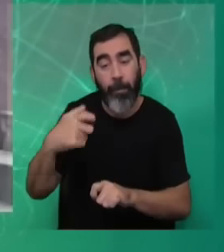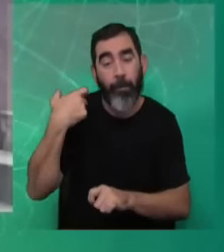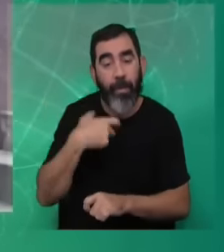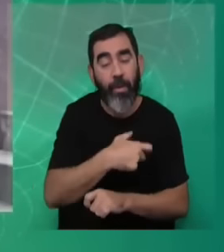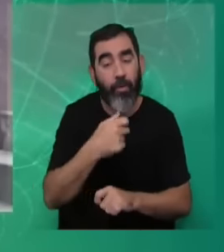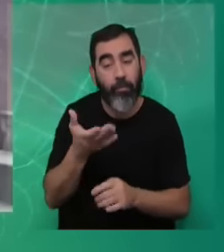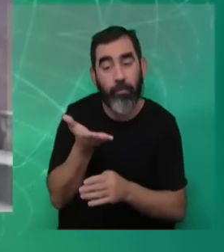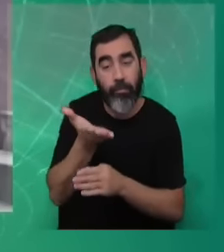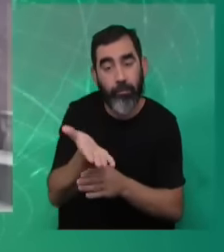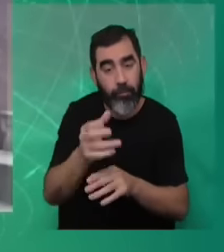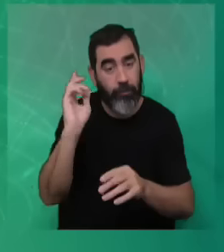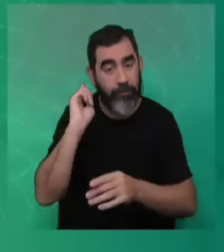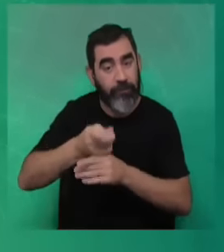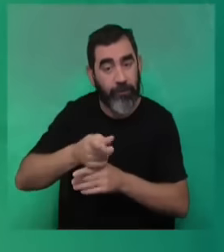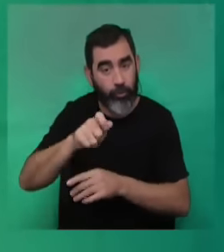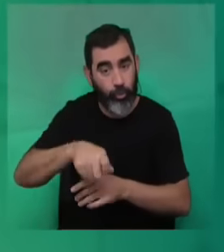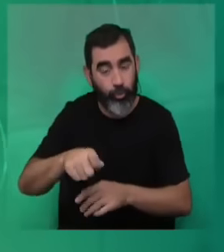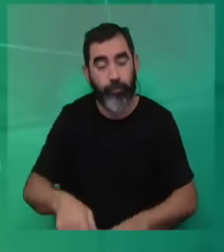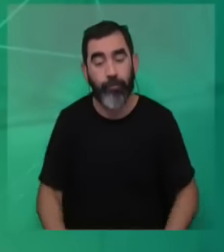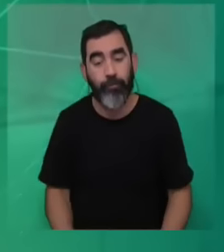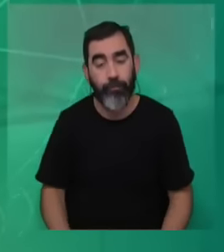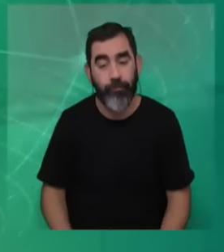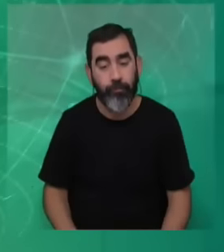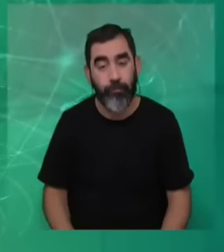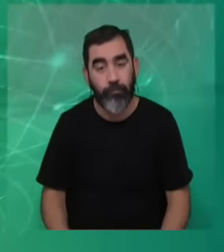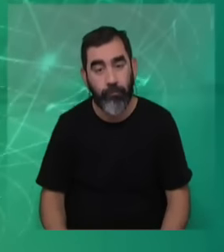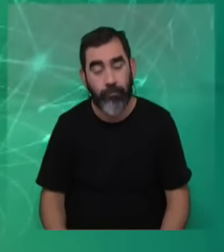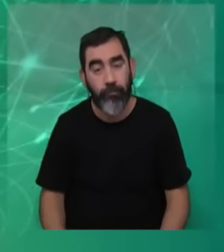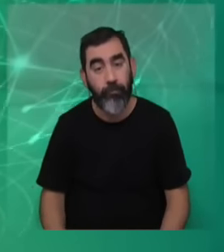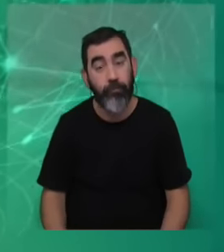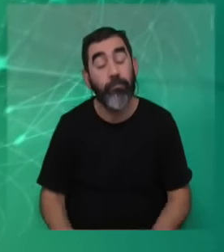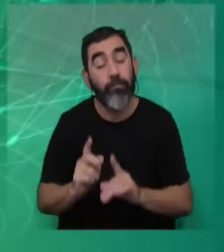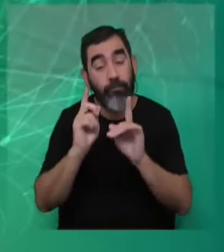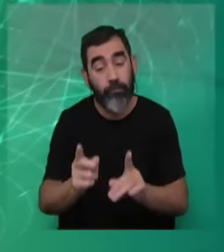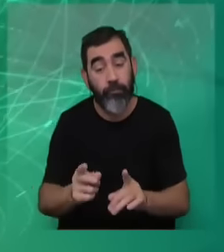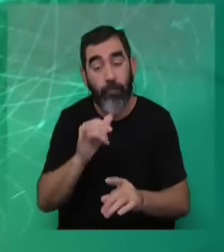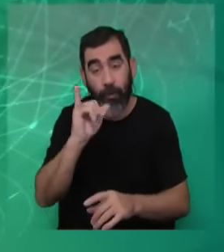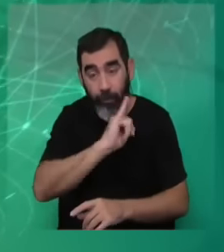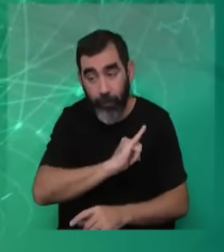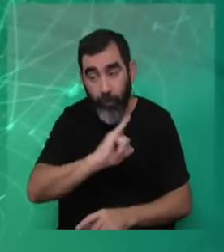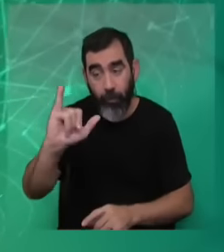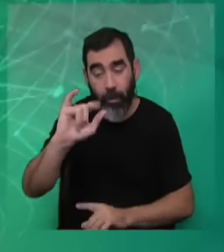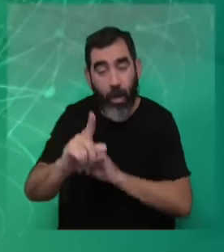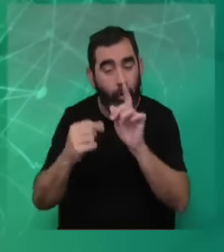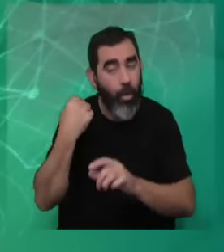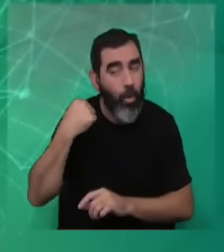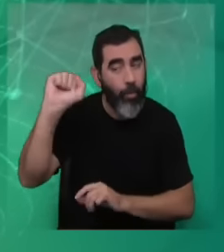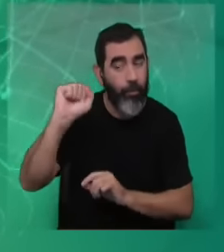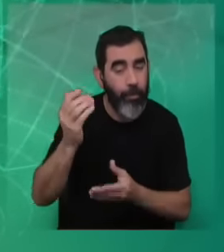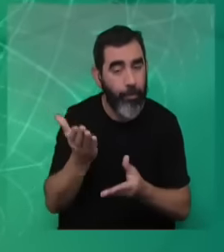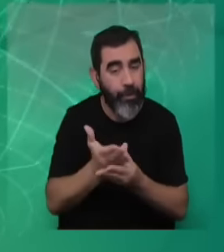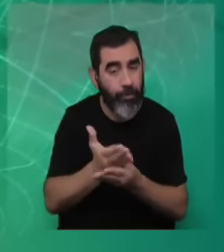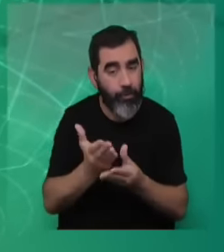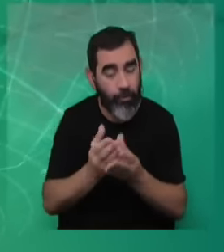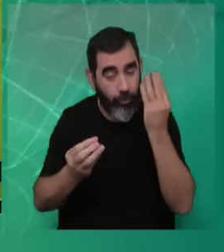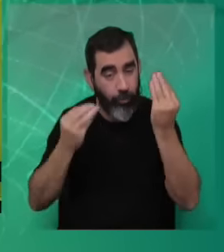general de la nación en virtud de esta sentencia judicial y también y también nosotros denunciamos algunas omisiones en la carpeta investigativa